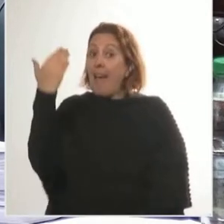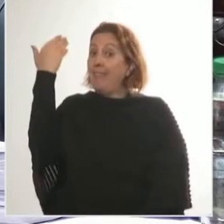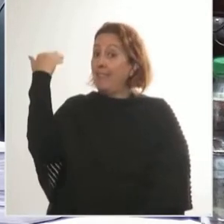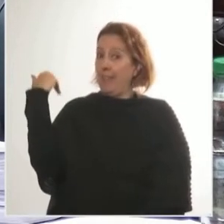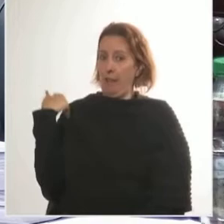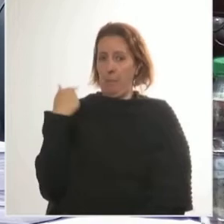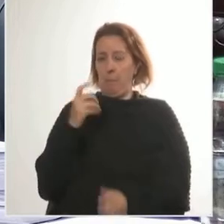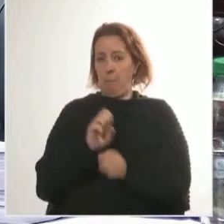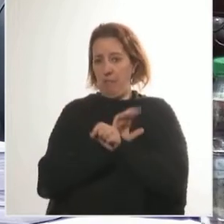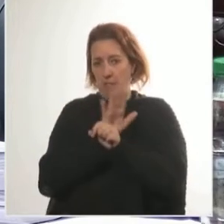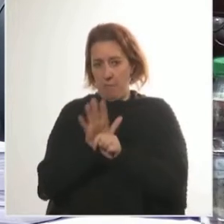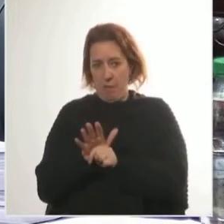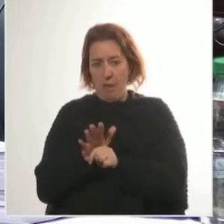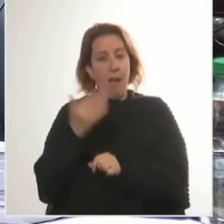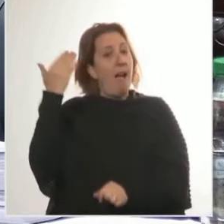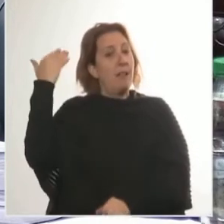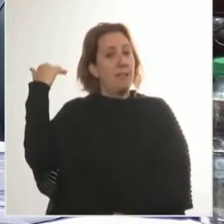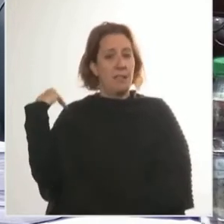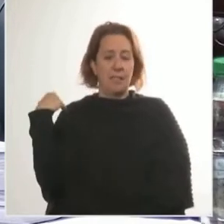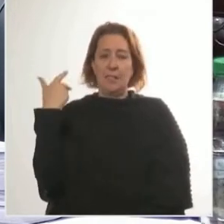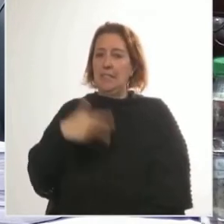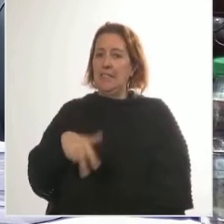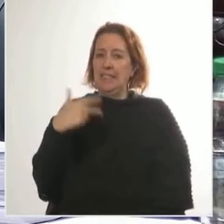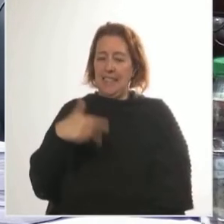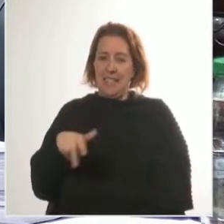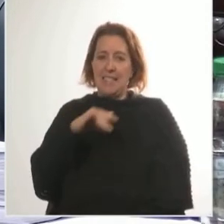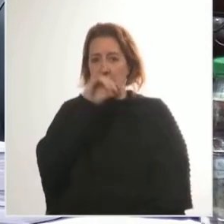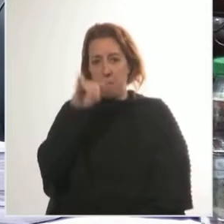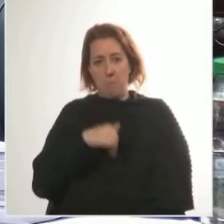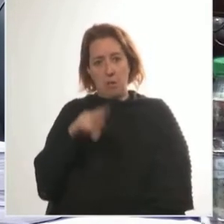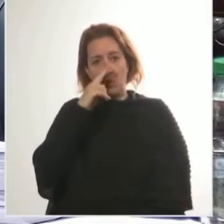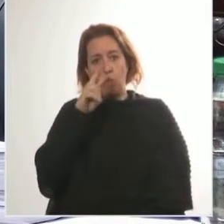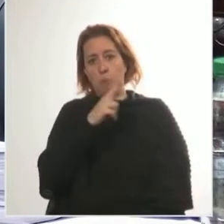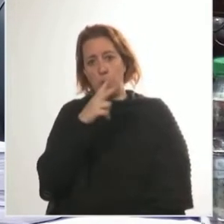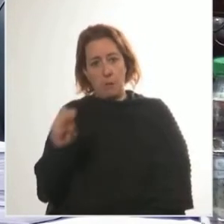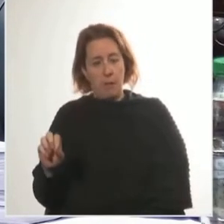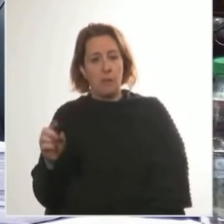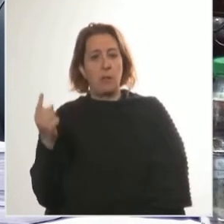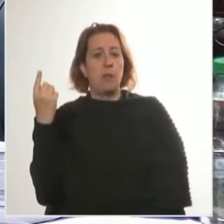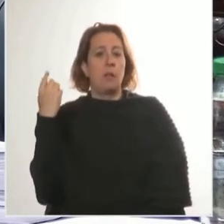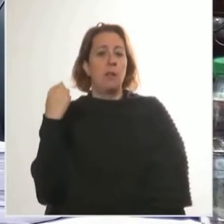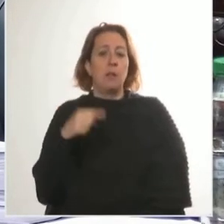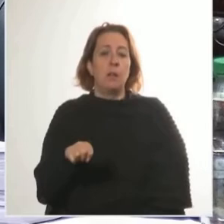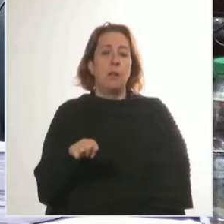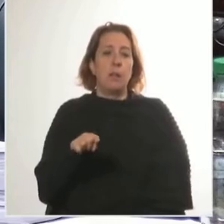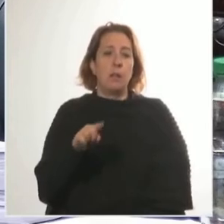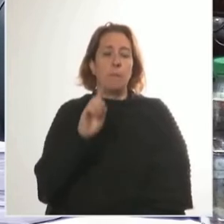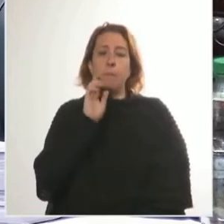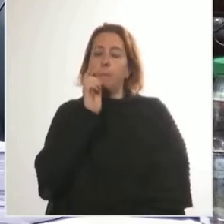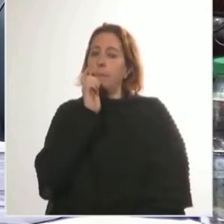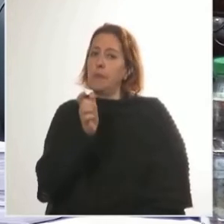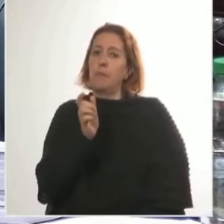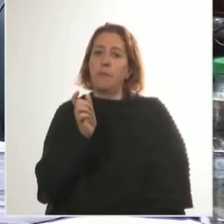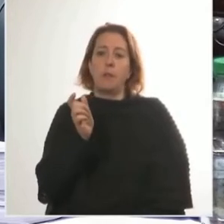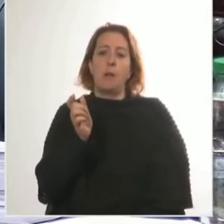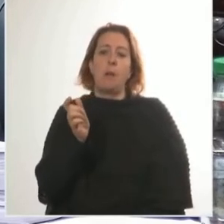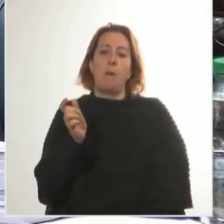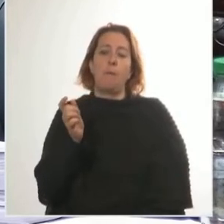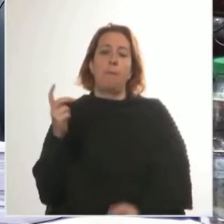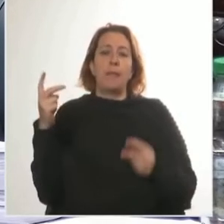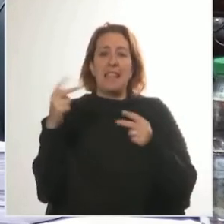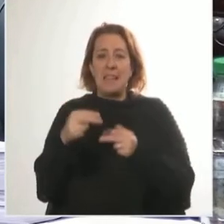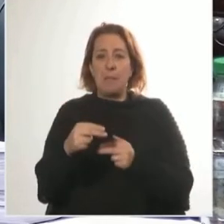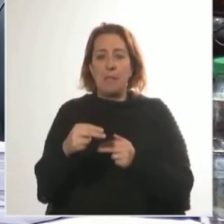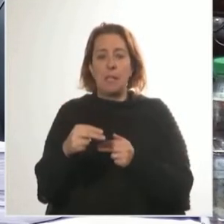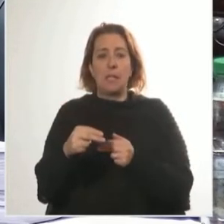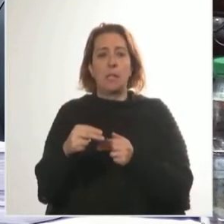pandemia, anterior al 13 de marzo del 2020, que implicaba una